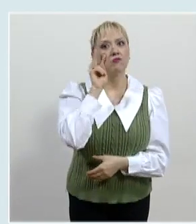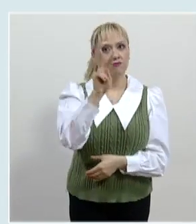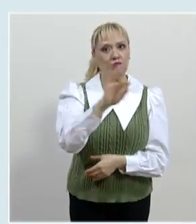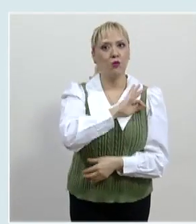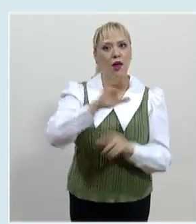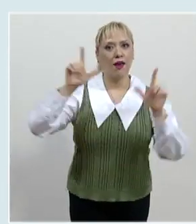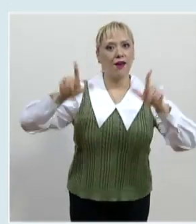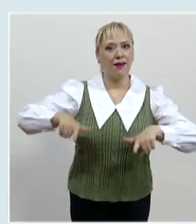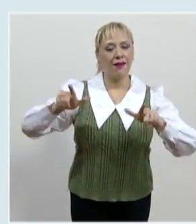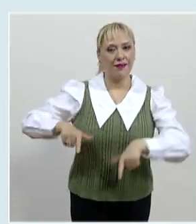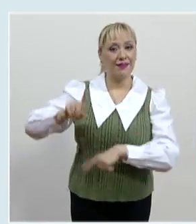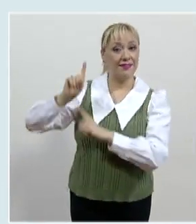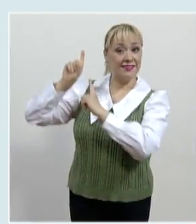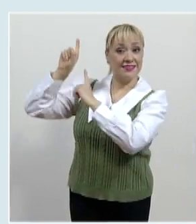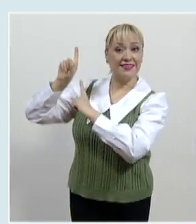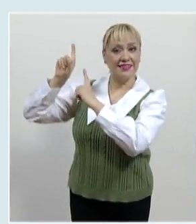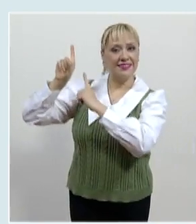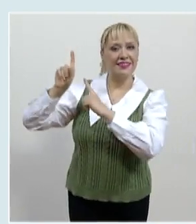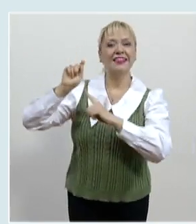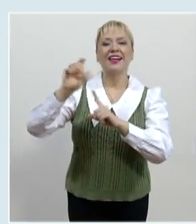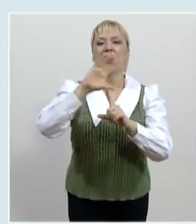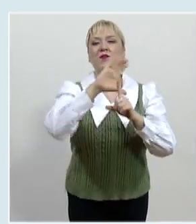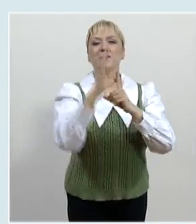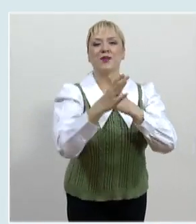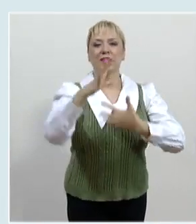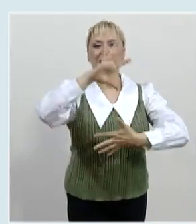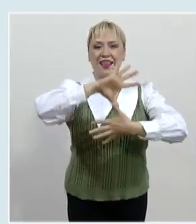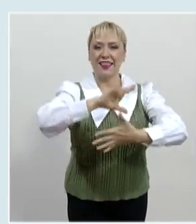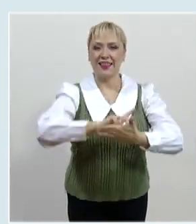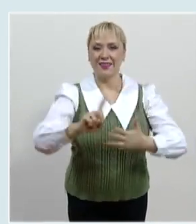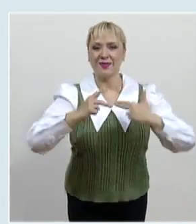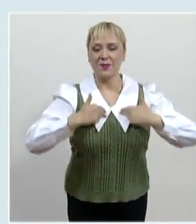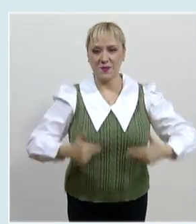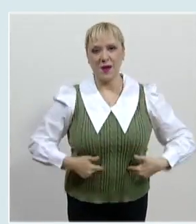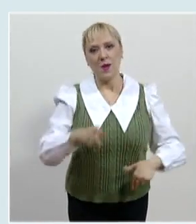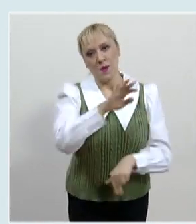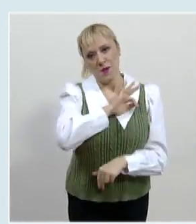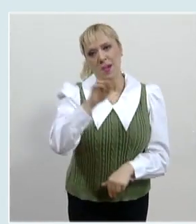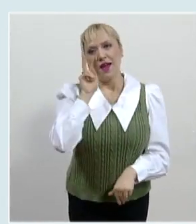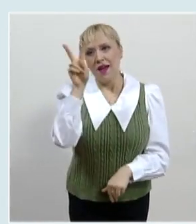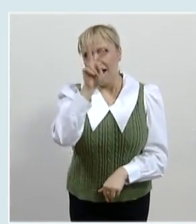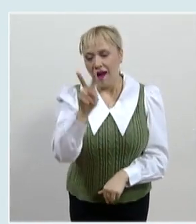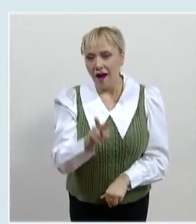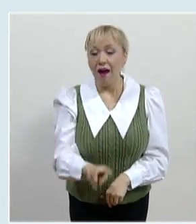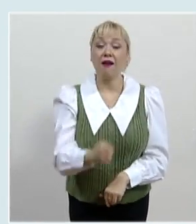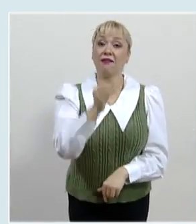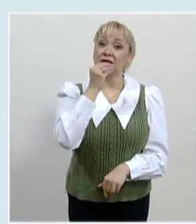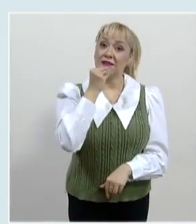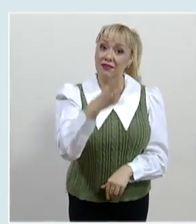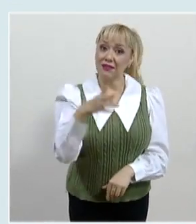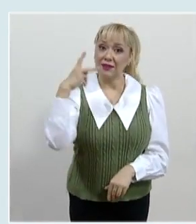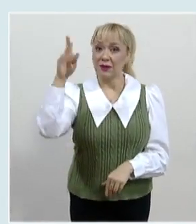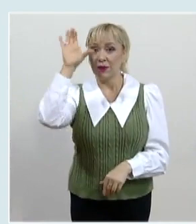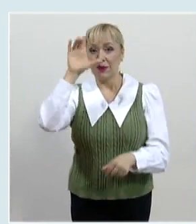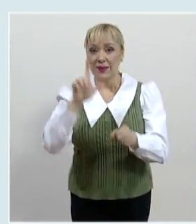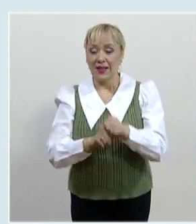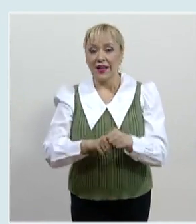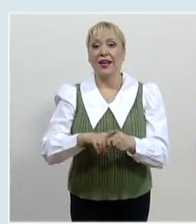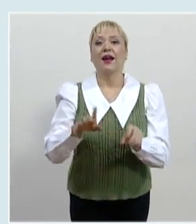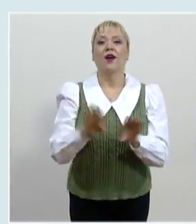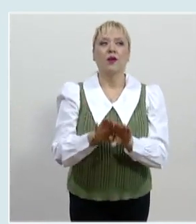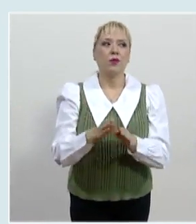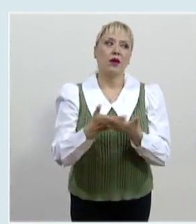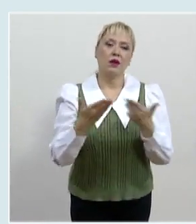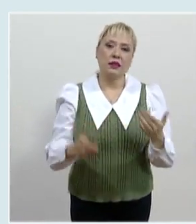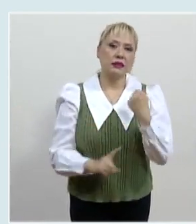el micrositio de la Comisión Interamericana de los Derechos Humanos, donde también usted podrá conocer sobre los desafíos